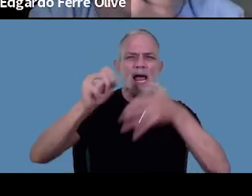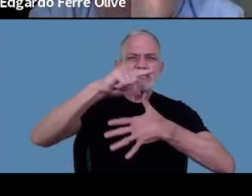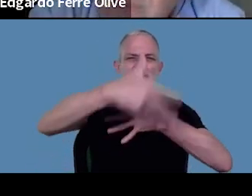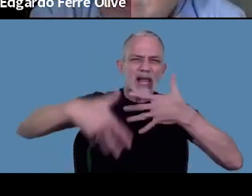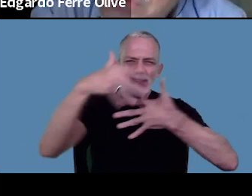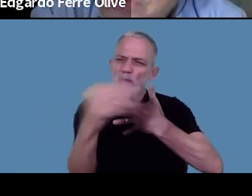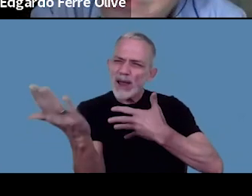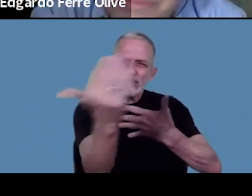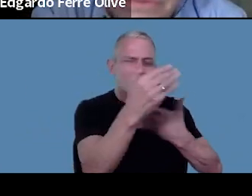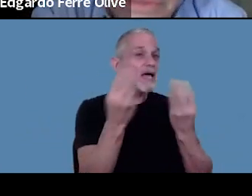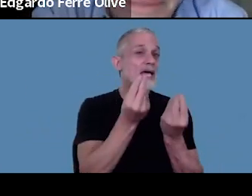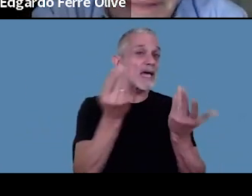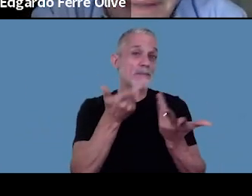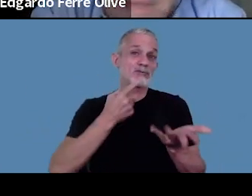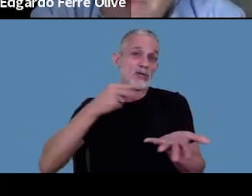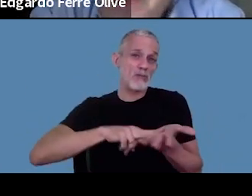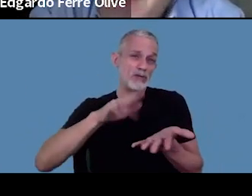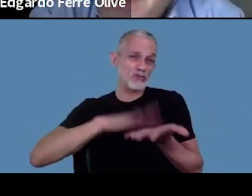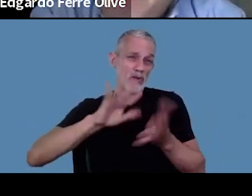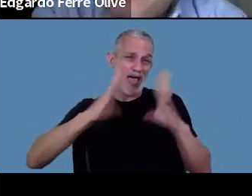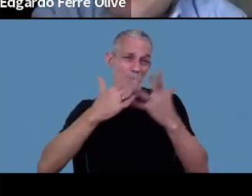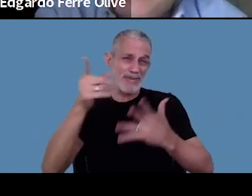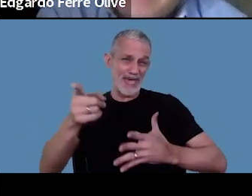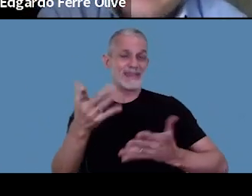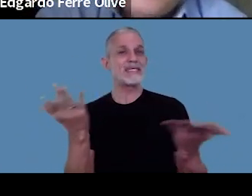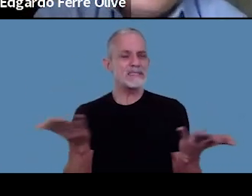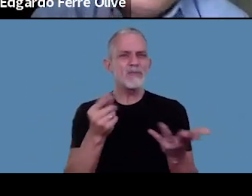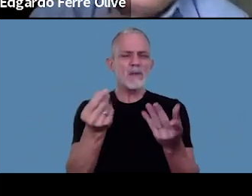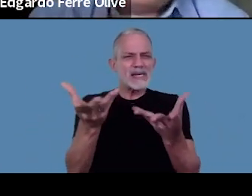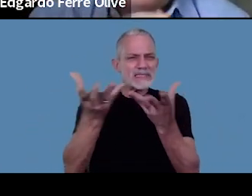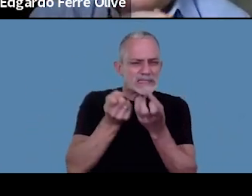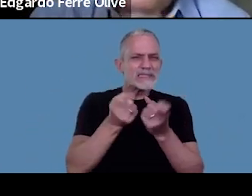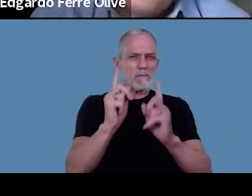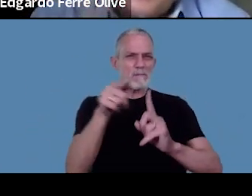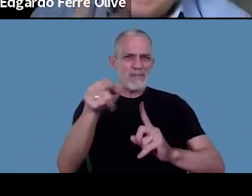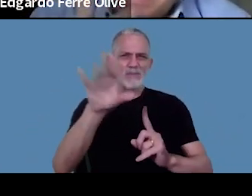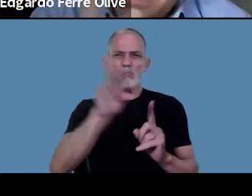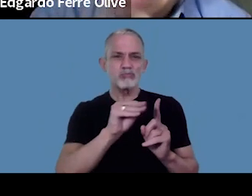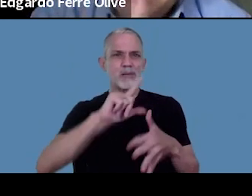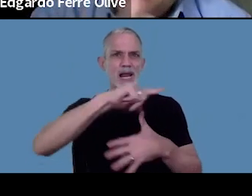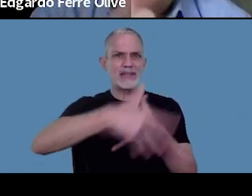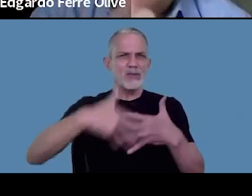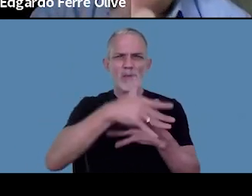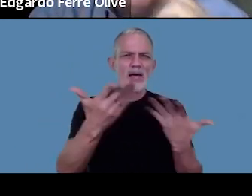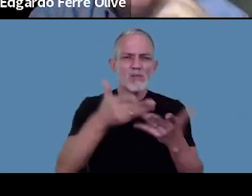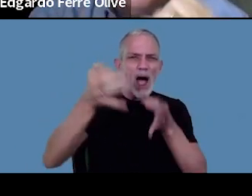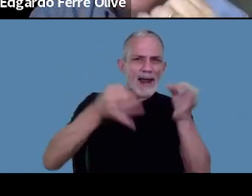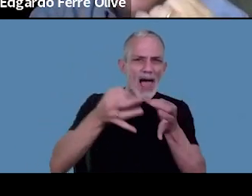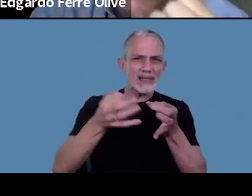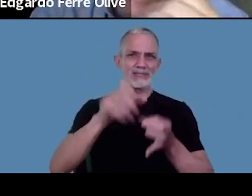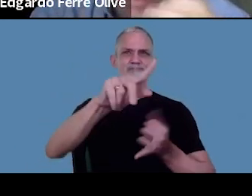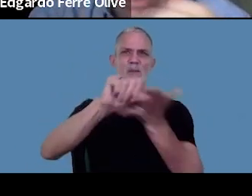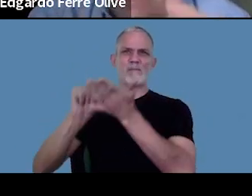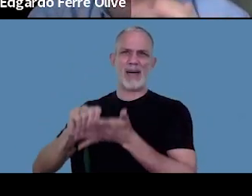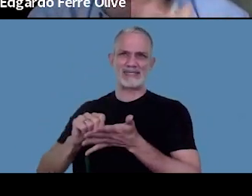de qué pasaba con los impuestos ambientales. Eso también hay que reforzarlo, hay que ver cómo se analiza y cómo se